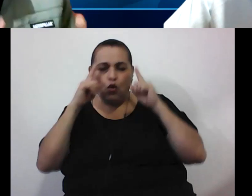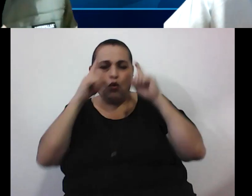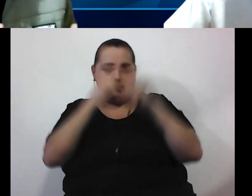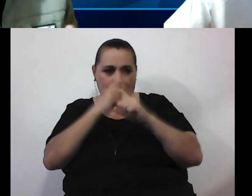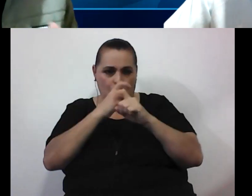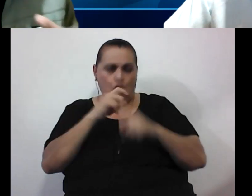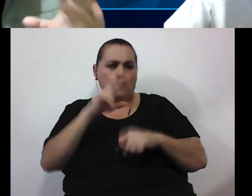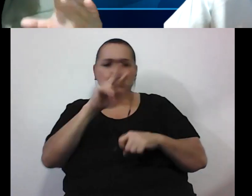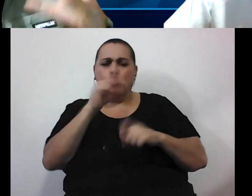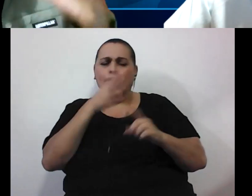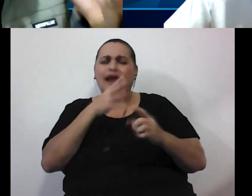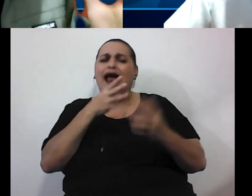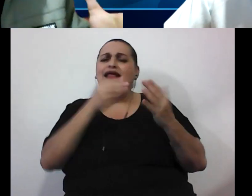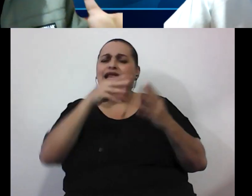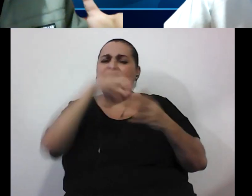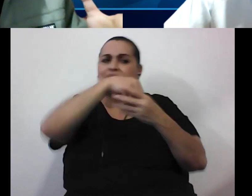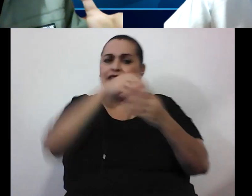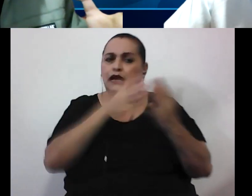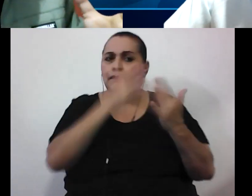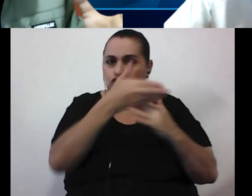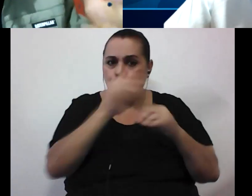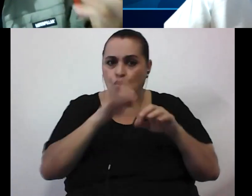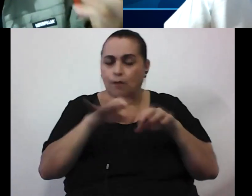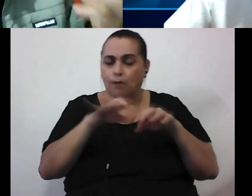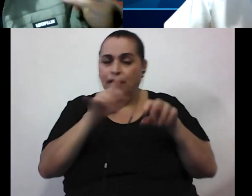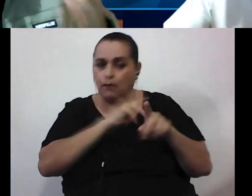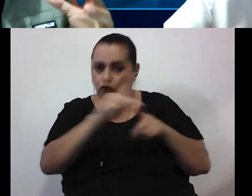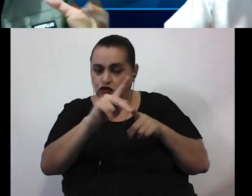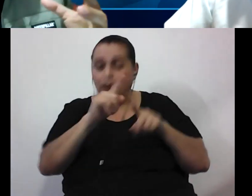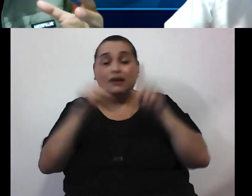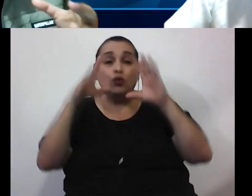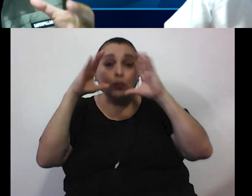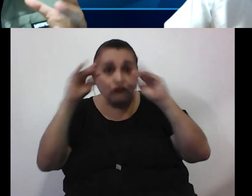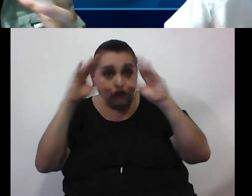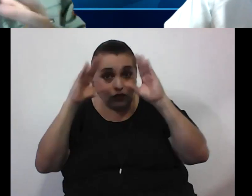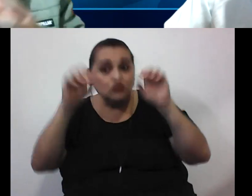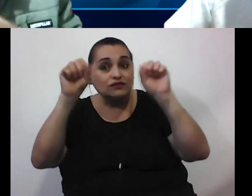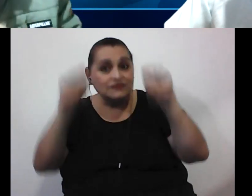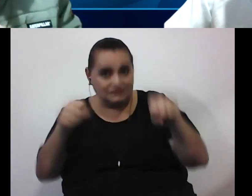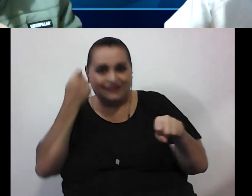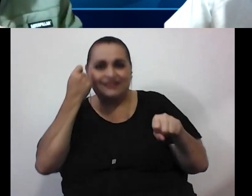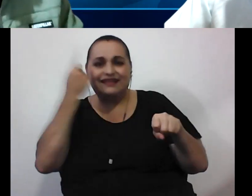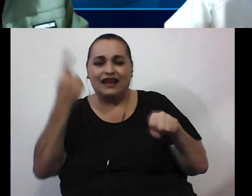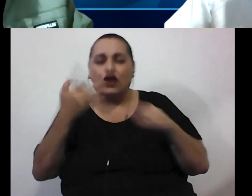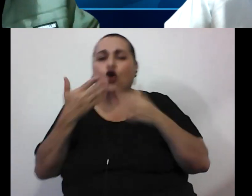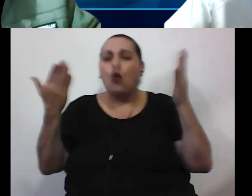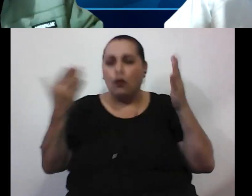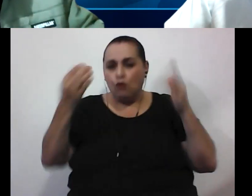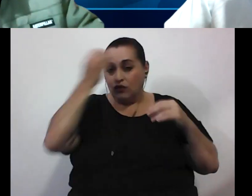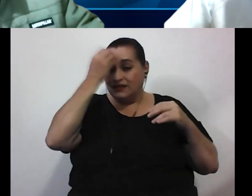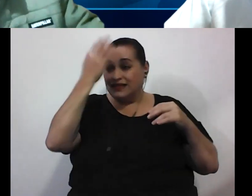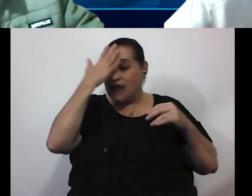porque eso es para profesionales, pero sí de manera informada para que entiendan cómo es que el trauma relacional se